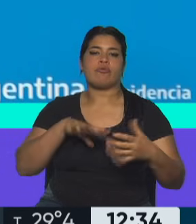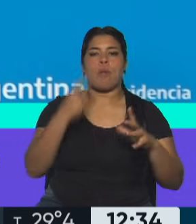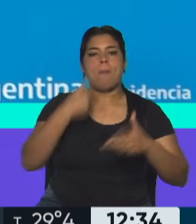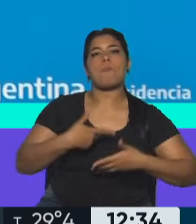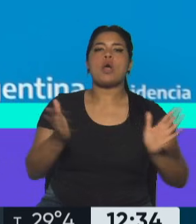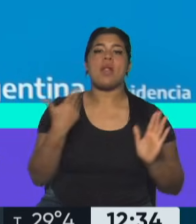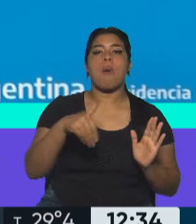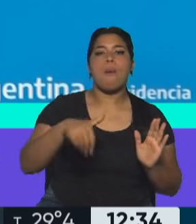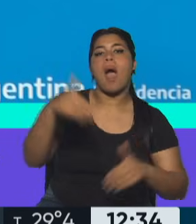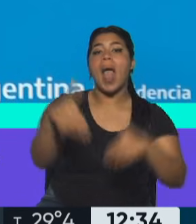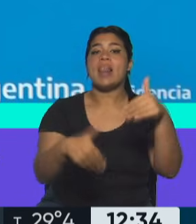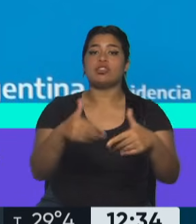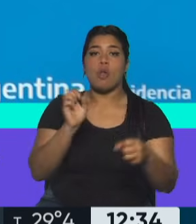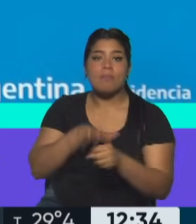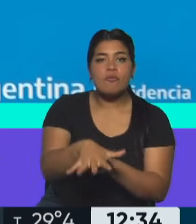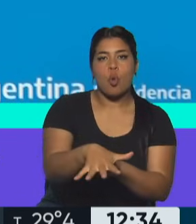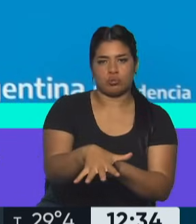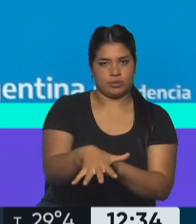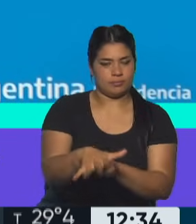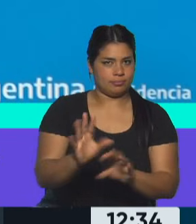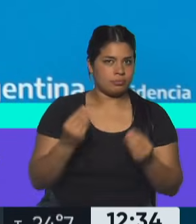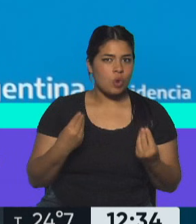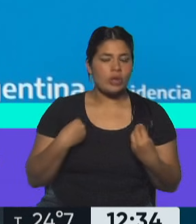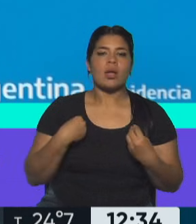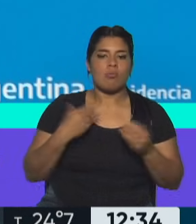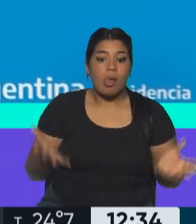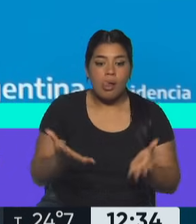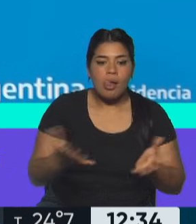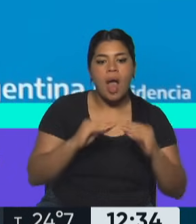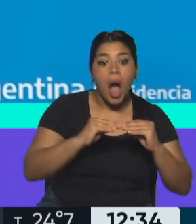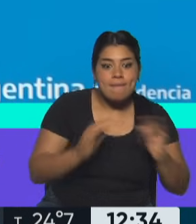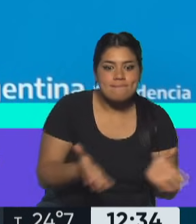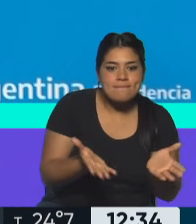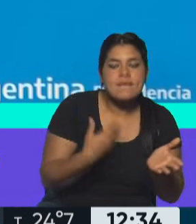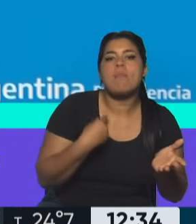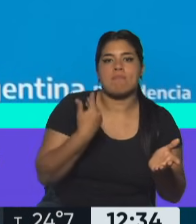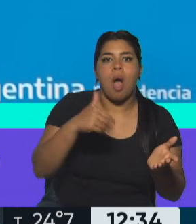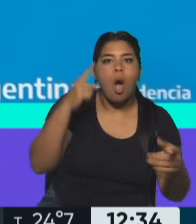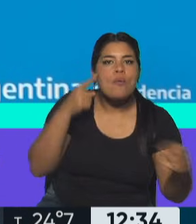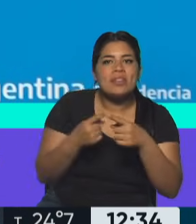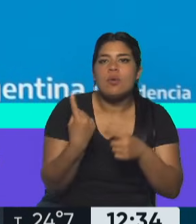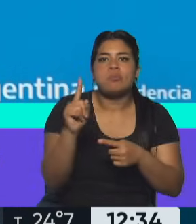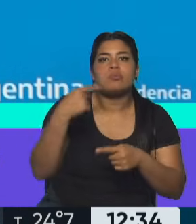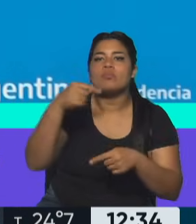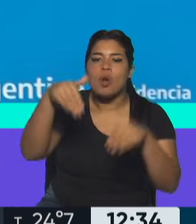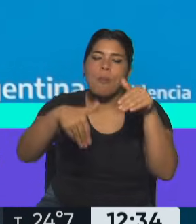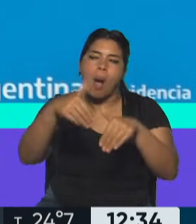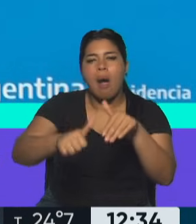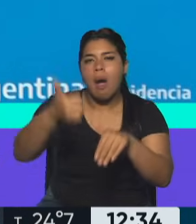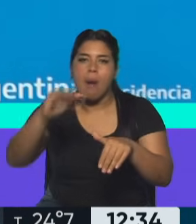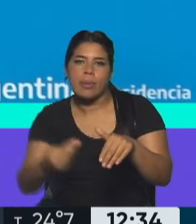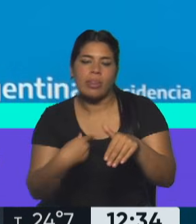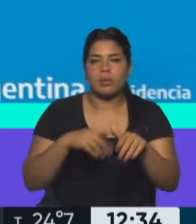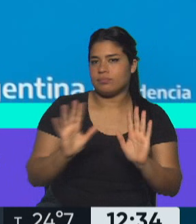lo que no podemos hacer es avivar los conflictos solamente porque de esa manera ganamos o no más rédito en medio de